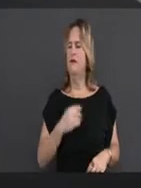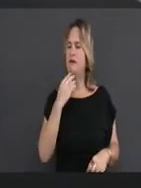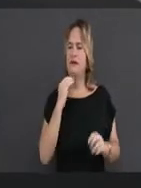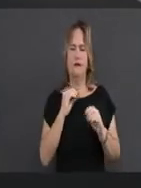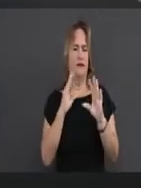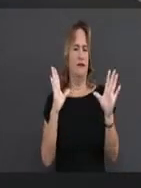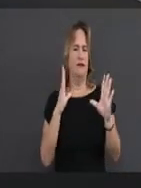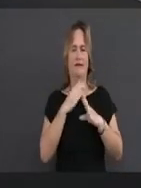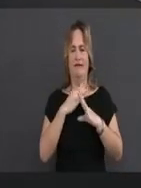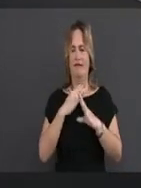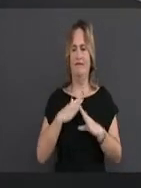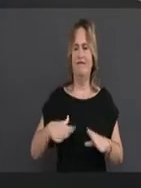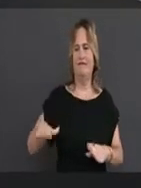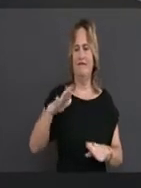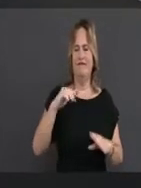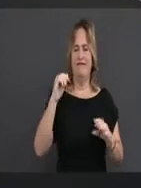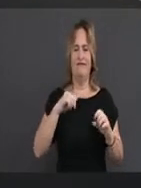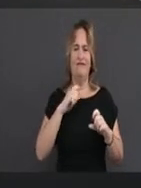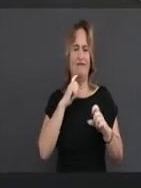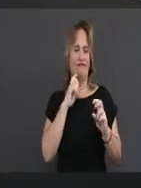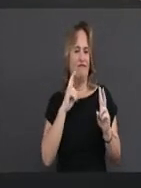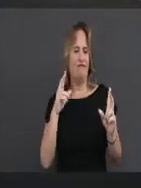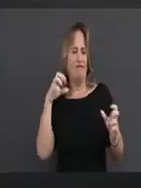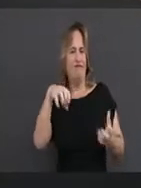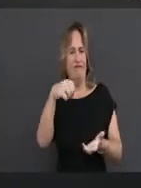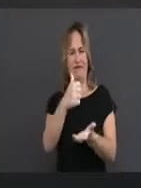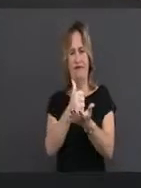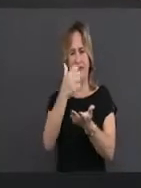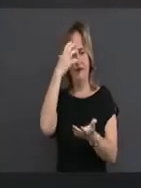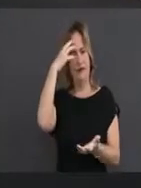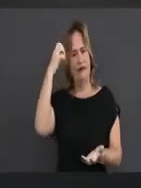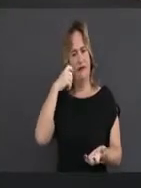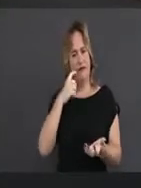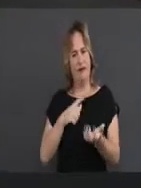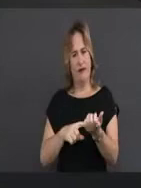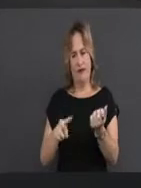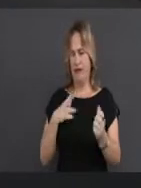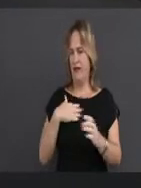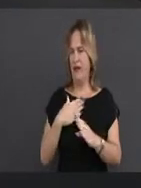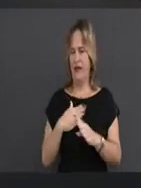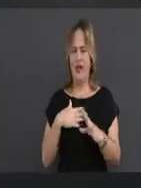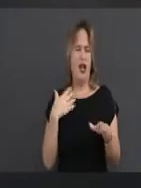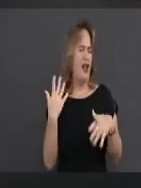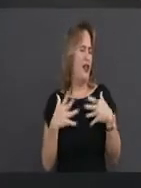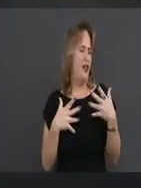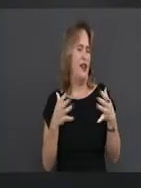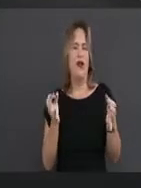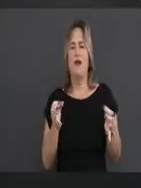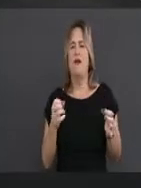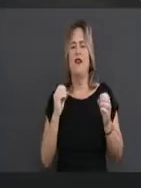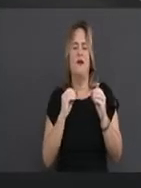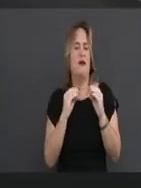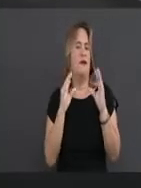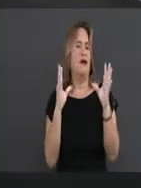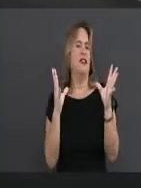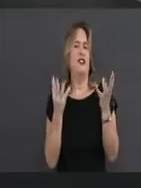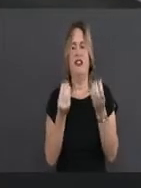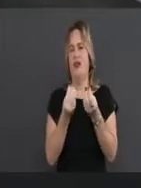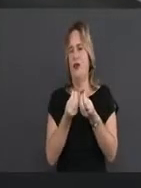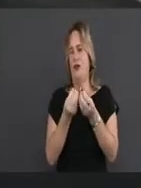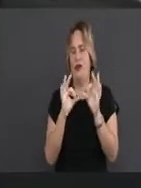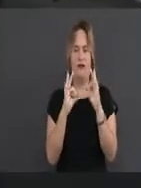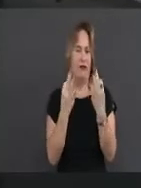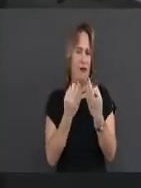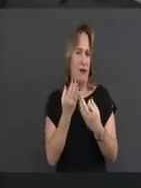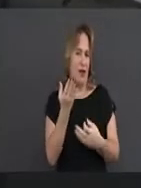Muy buenos días, Santiago de Cuba. Estamos en vivo desde la sede del gobierno en nuestra provincia. Qué placer, como siempre, amanecer junto a la